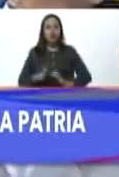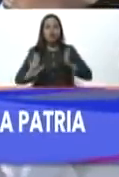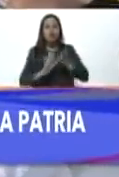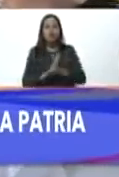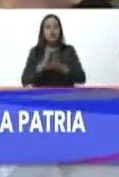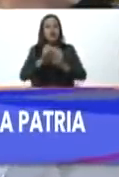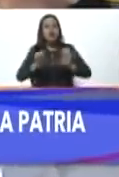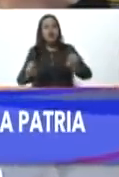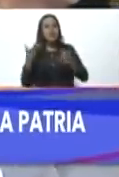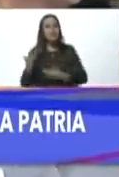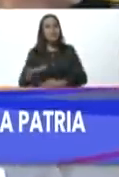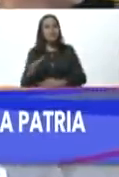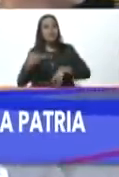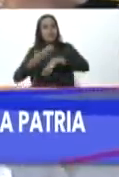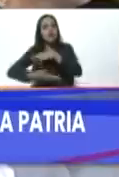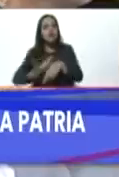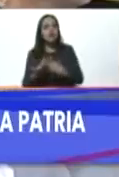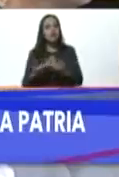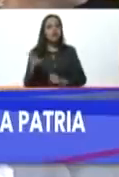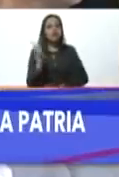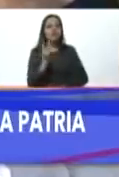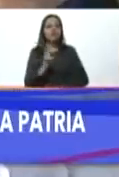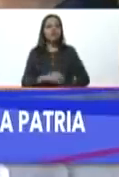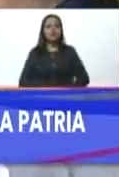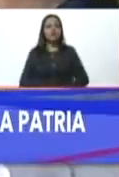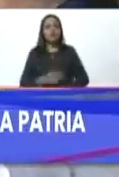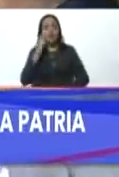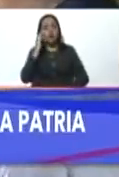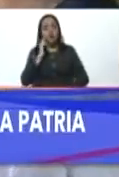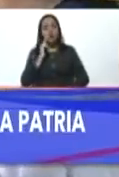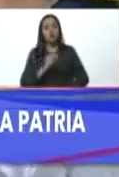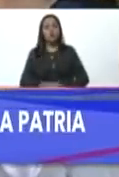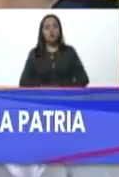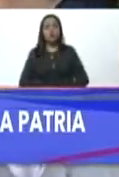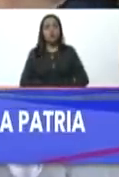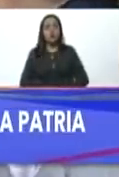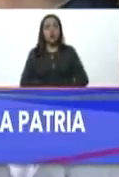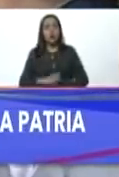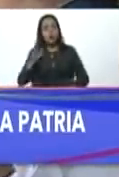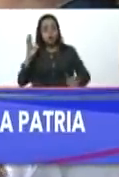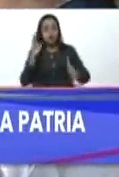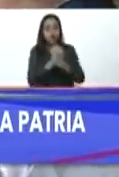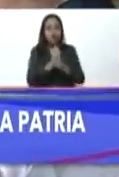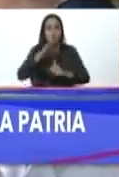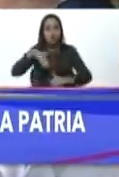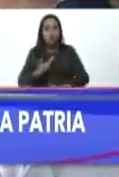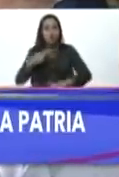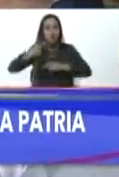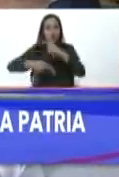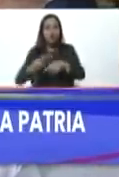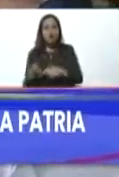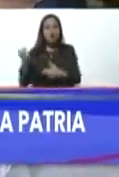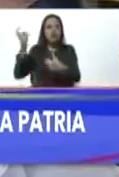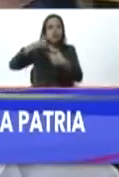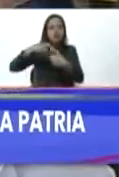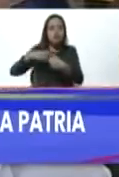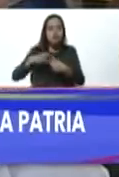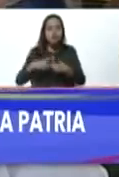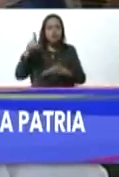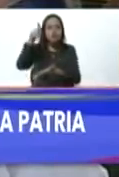educativa de la Revolución Bolivariana. Y ese logro se logró gracias a un proceso de inclusión,